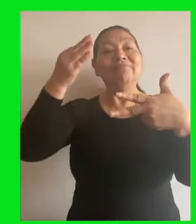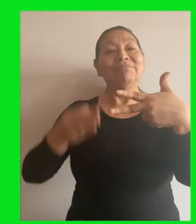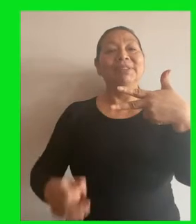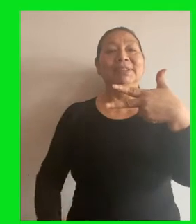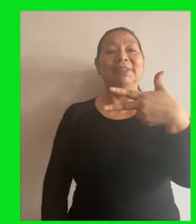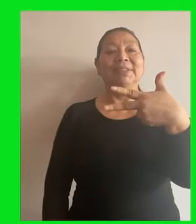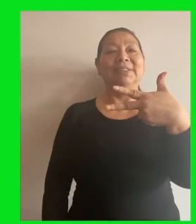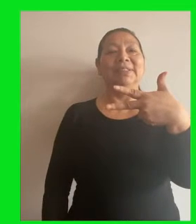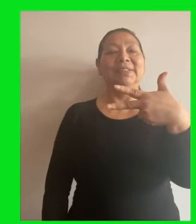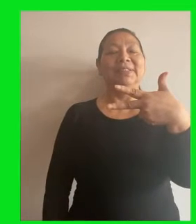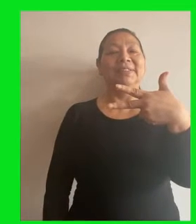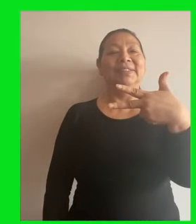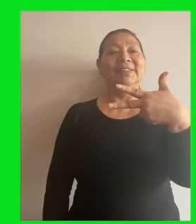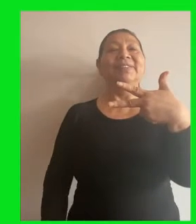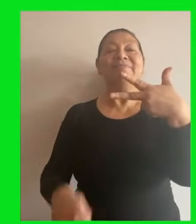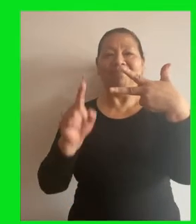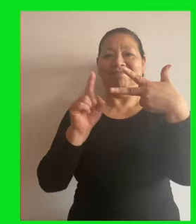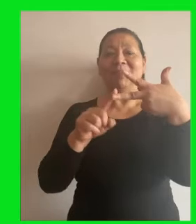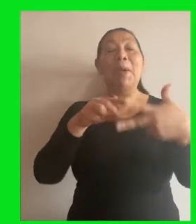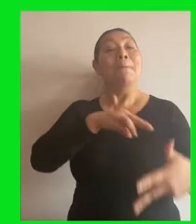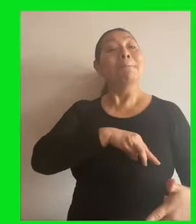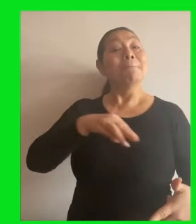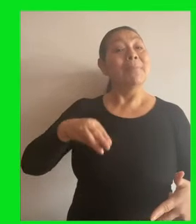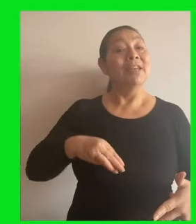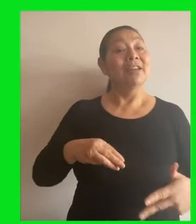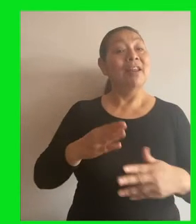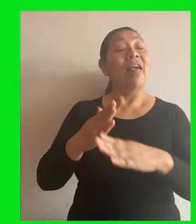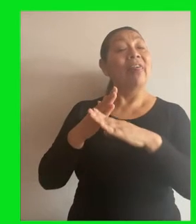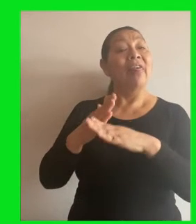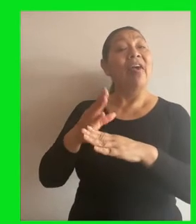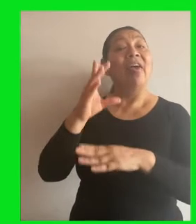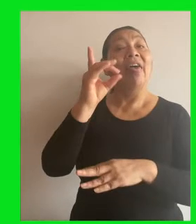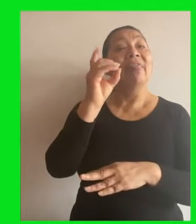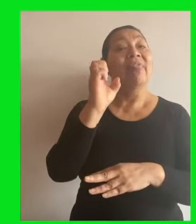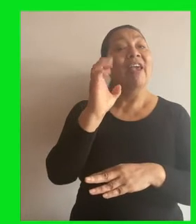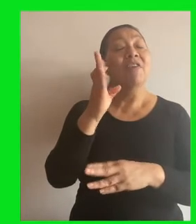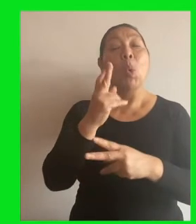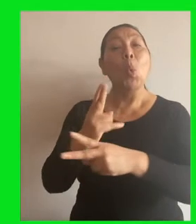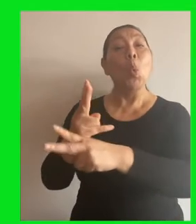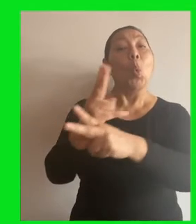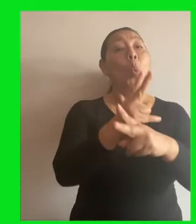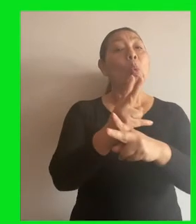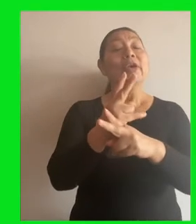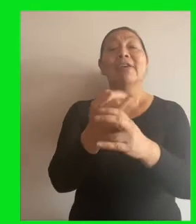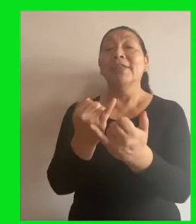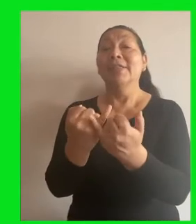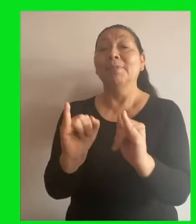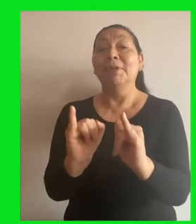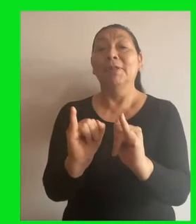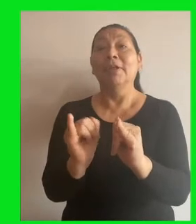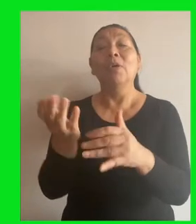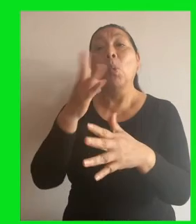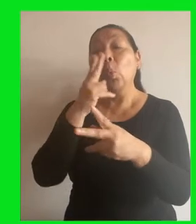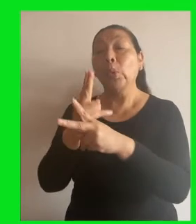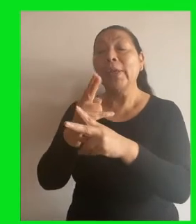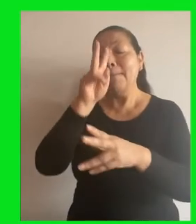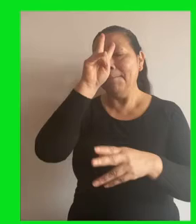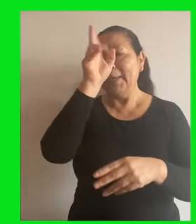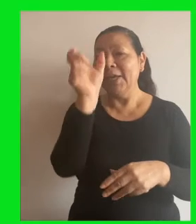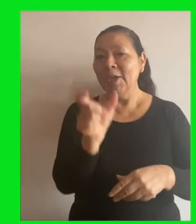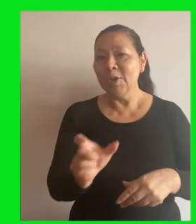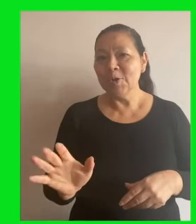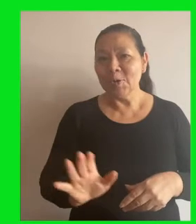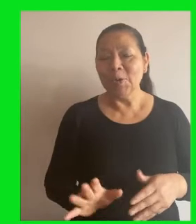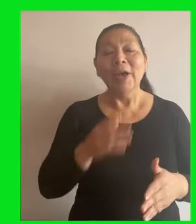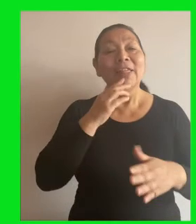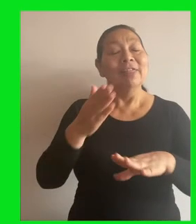La respuesta correcta es alternativa C. El Ministerio de Defensa garantiza la soberanía, independencia e integridad del